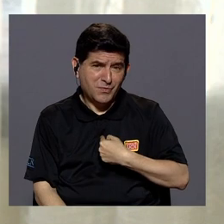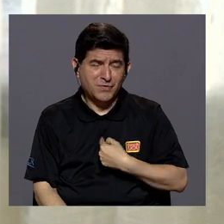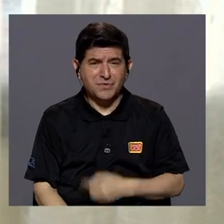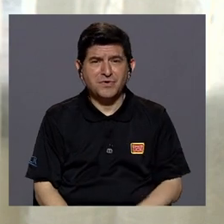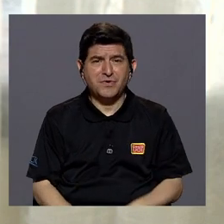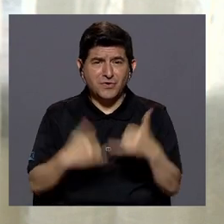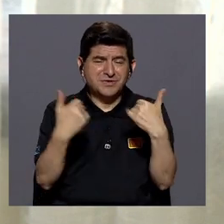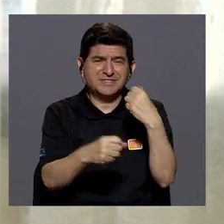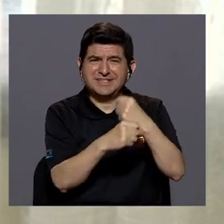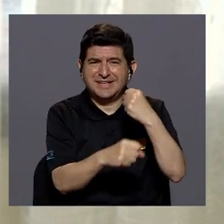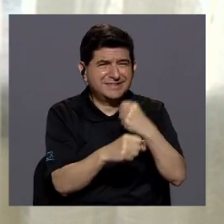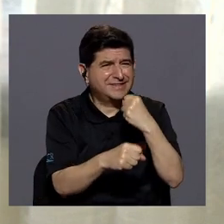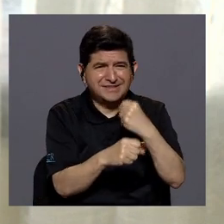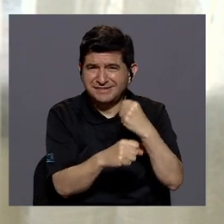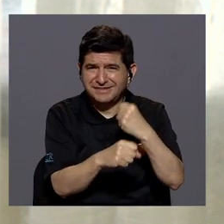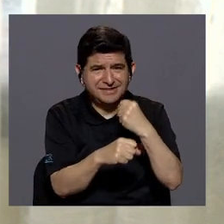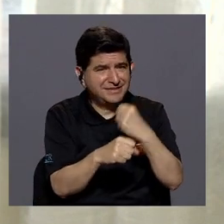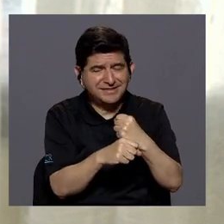trabajando, ya